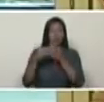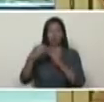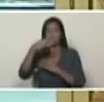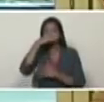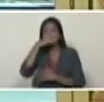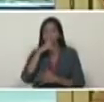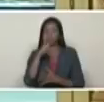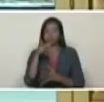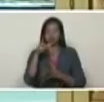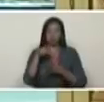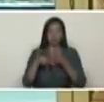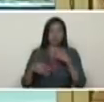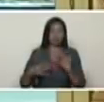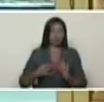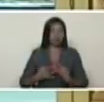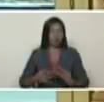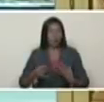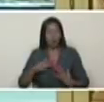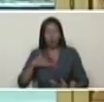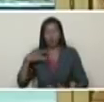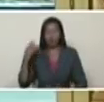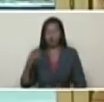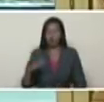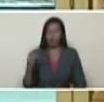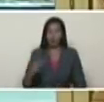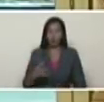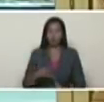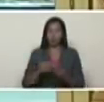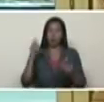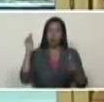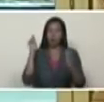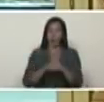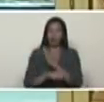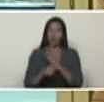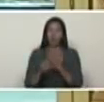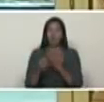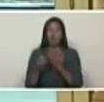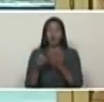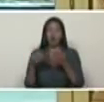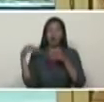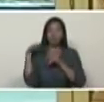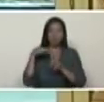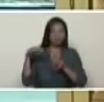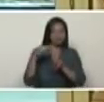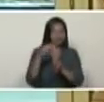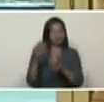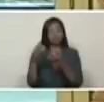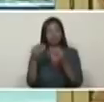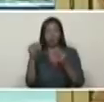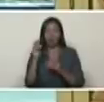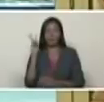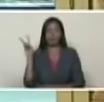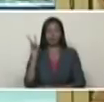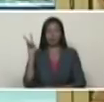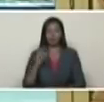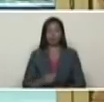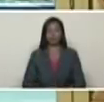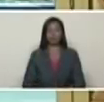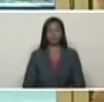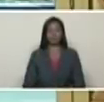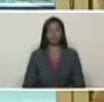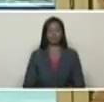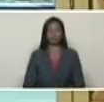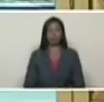perversos, dañinos, dolorosos, muy dolorosos, del bloqueo, de la persecución financiera contra Venezuela.